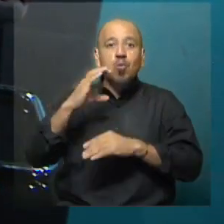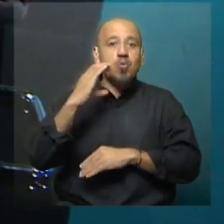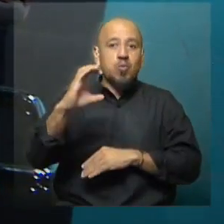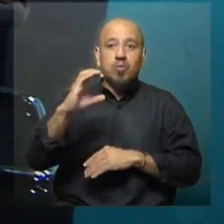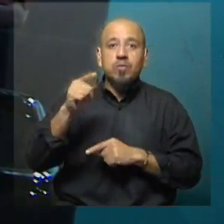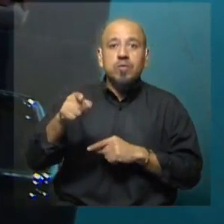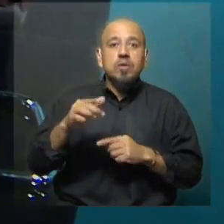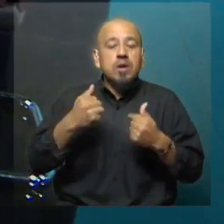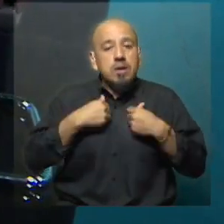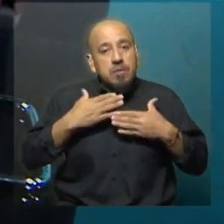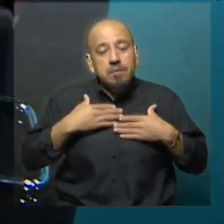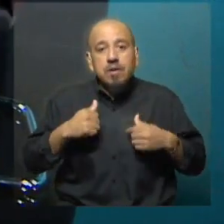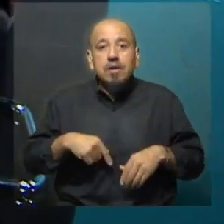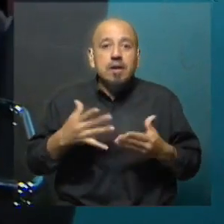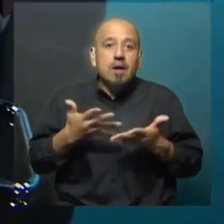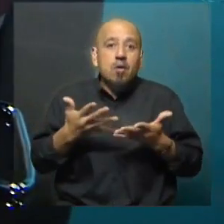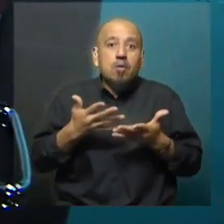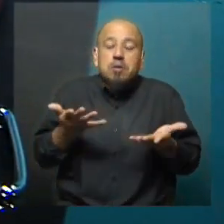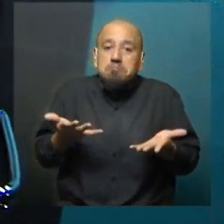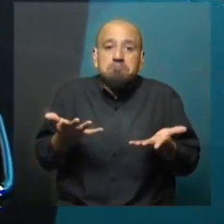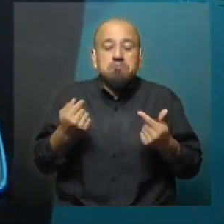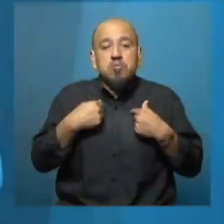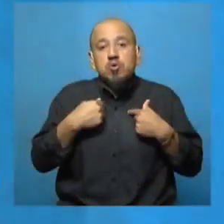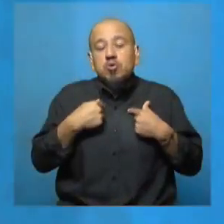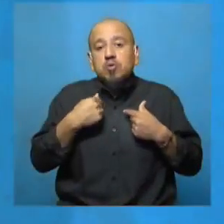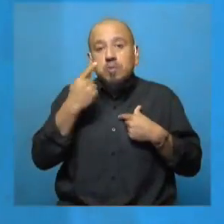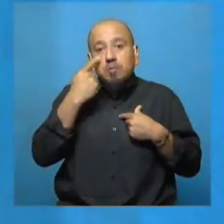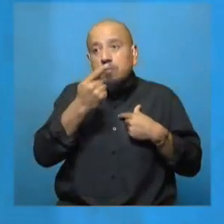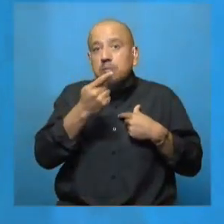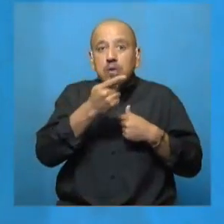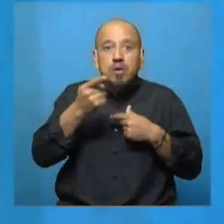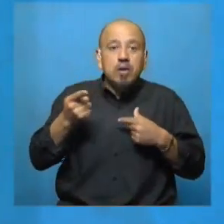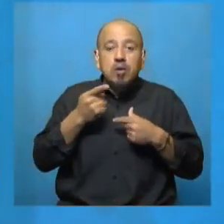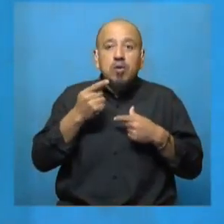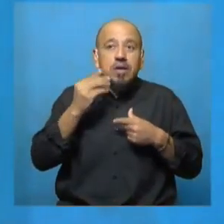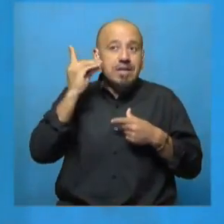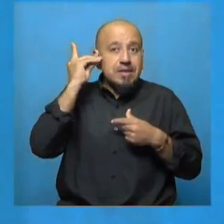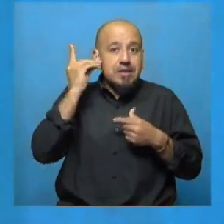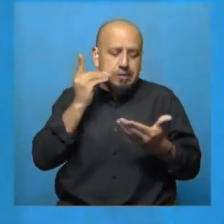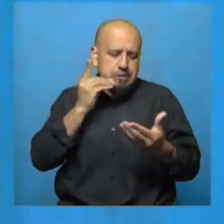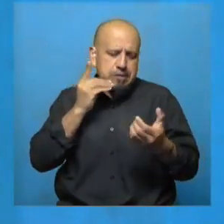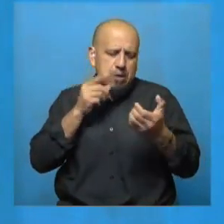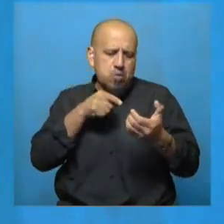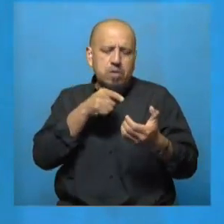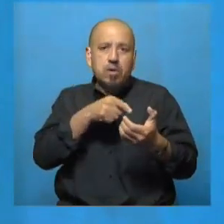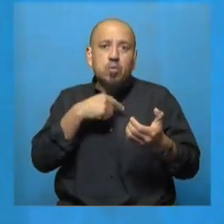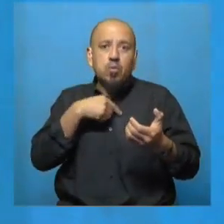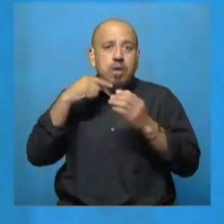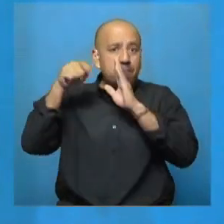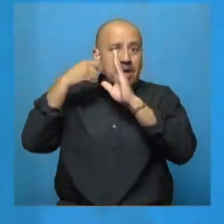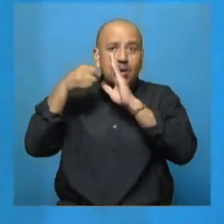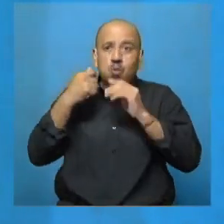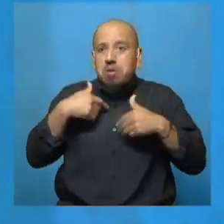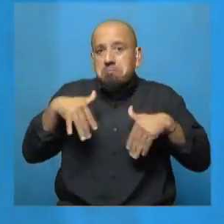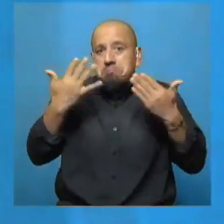que para mí ahora una cosa que parece normal No yo estoy mirando las cosas en el celular poder ver una película en tu casa a la hora